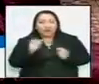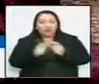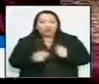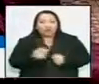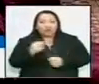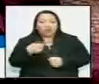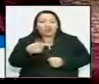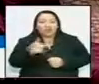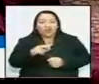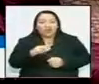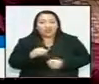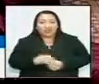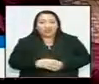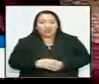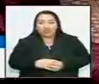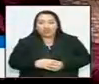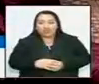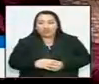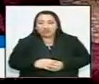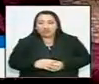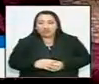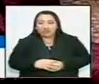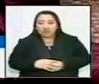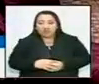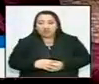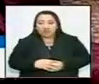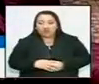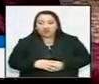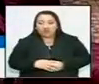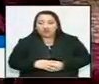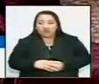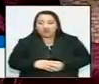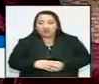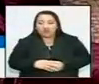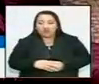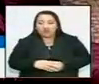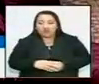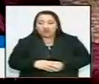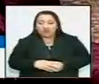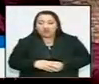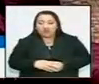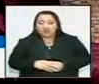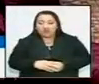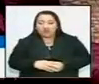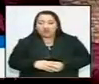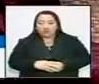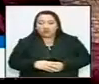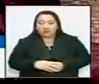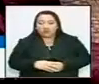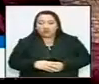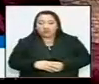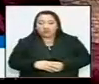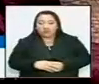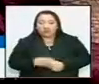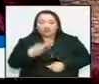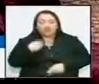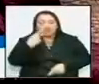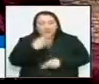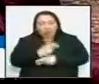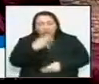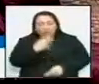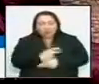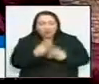congresista Víctor Andrés García de la UNDE con respecto a que se tuviera cuidado, que se revisara